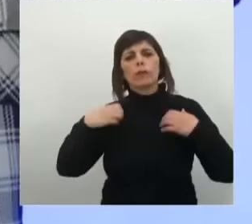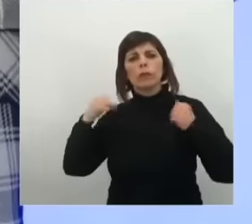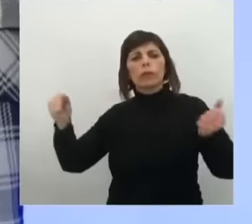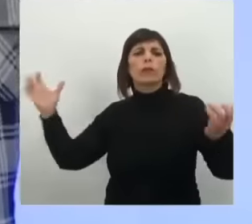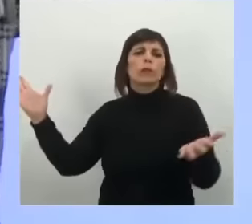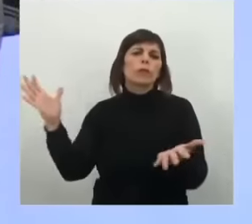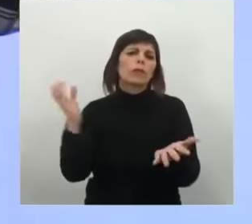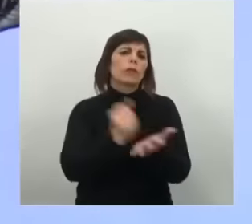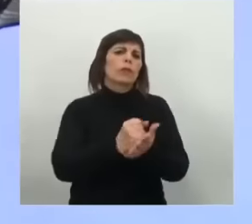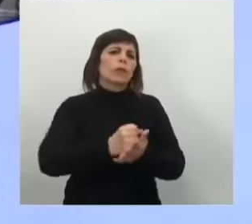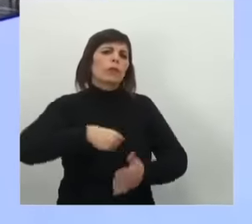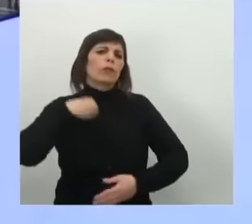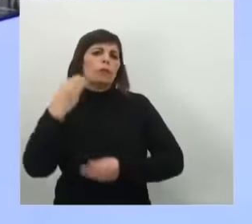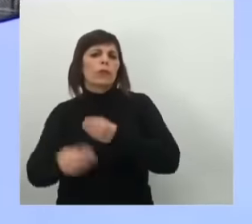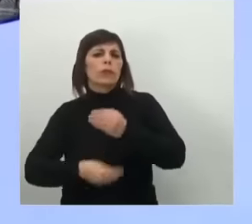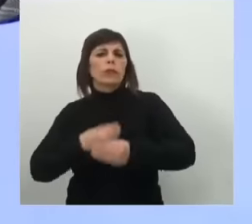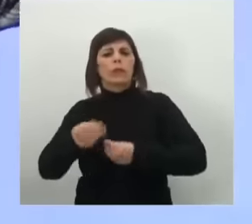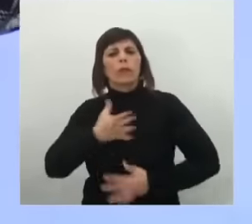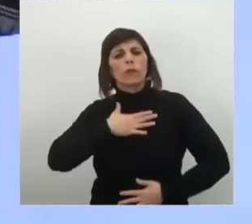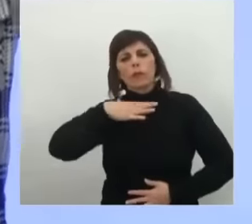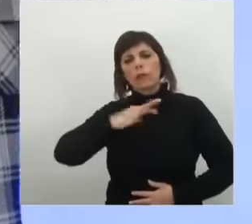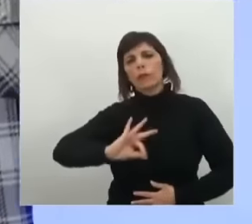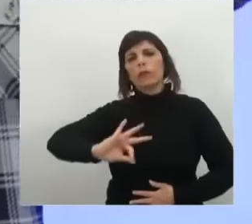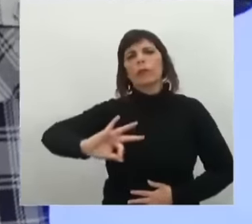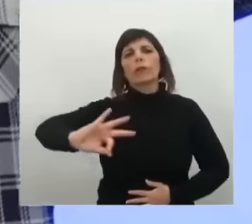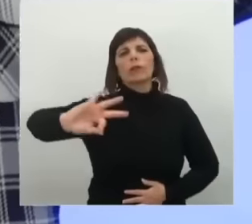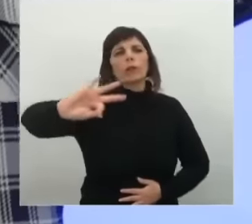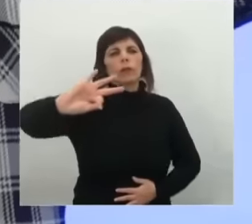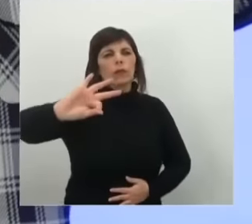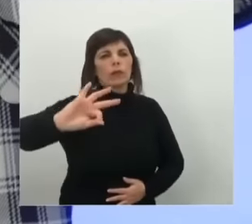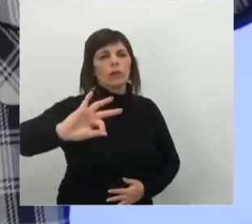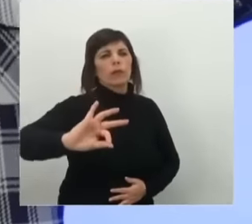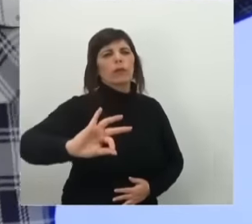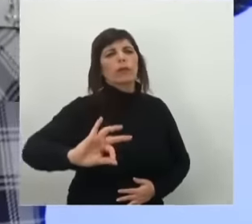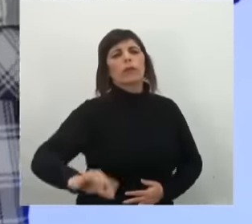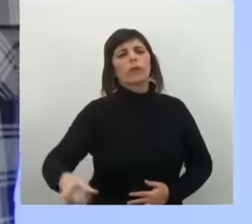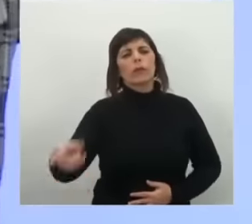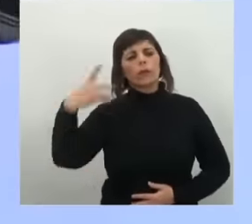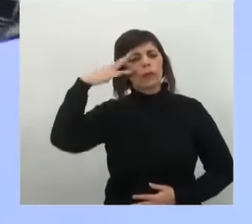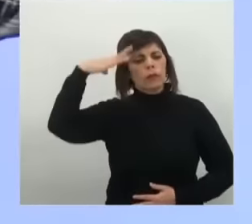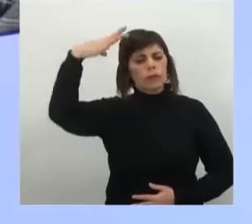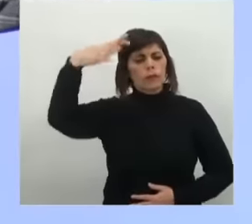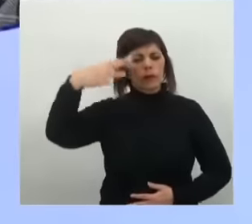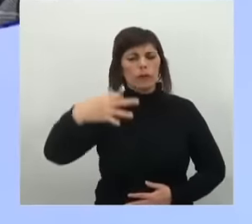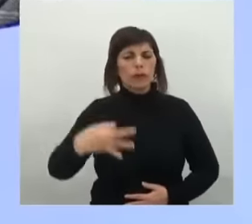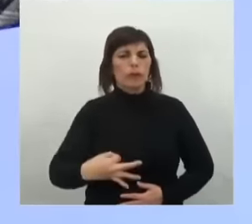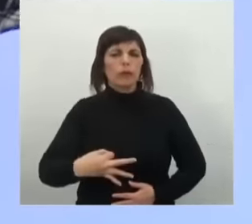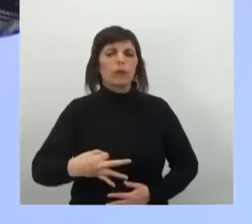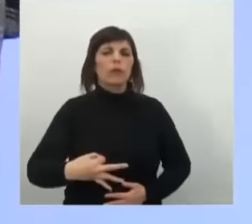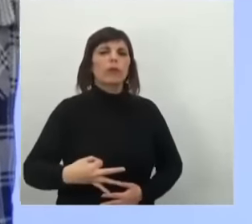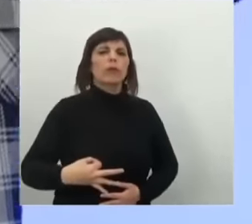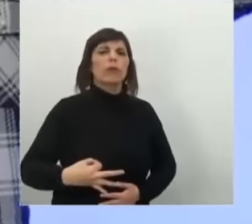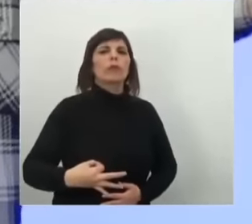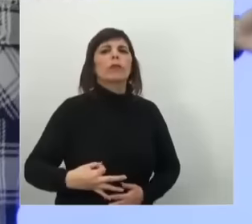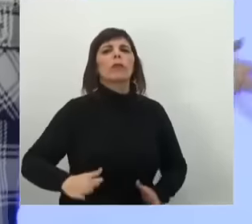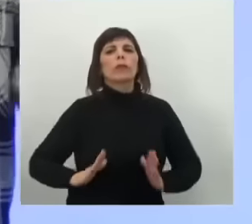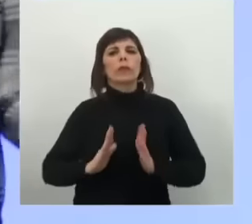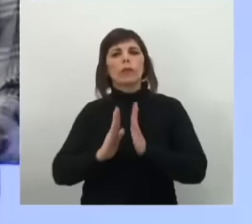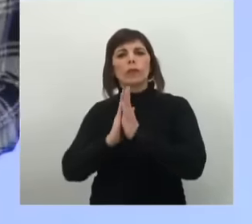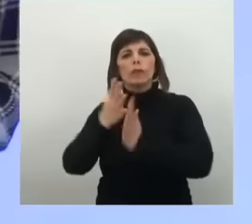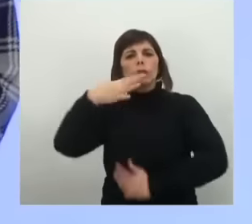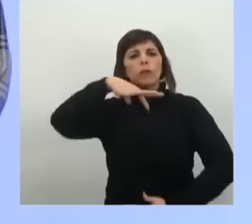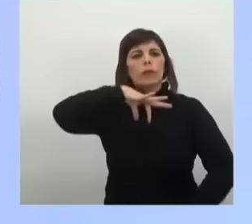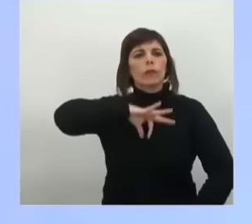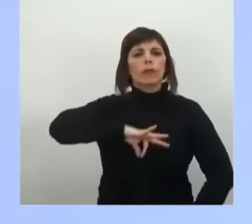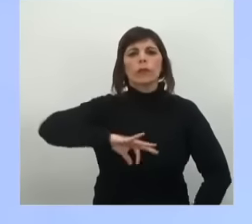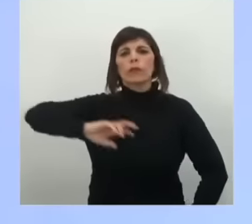tu poder todo lo puede hacer No queremos